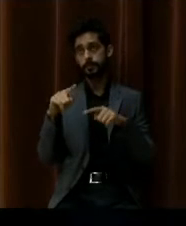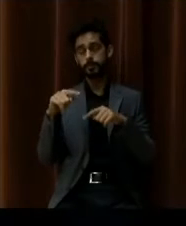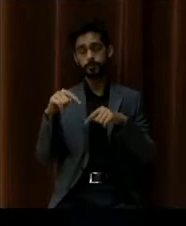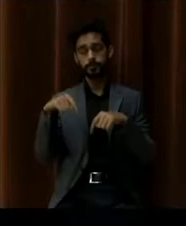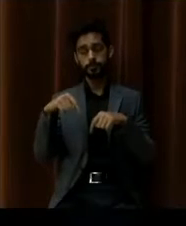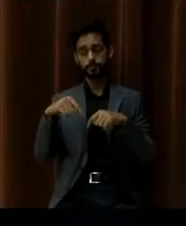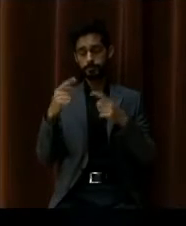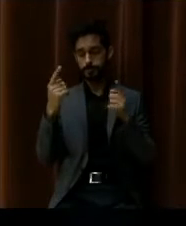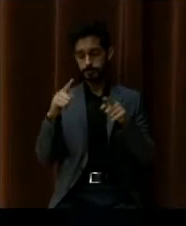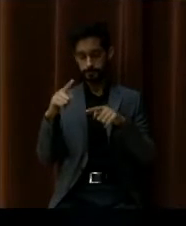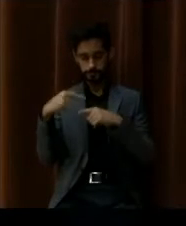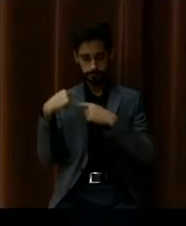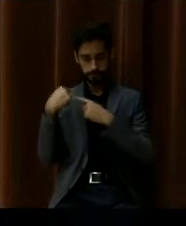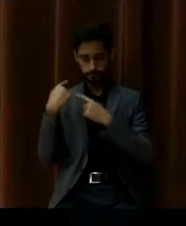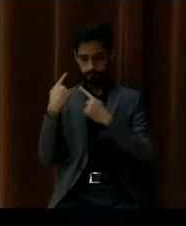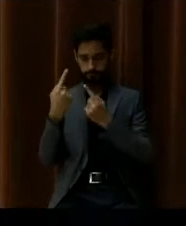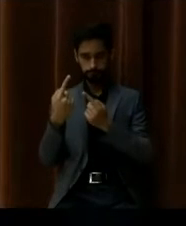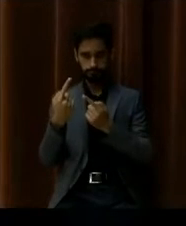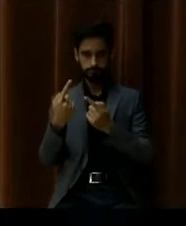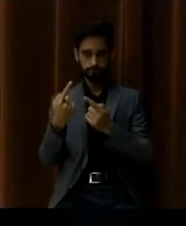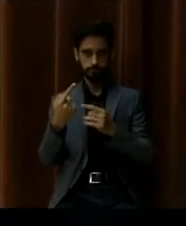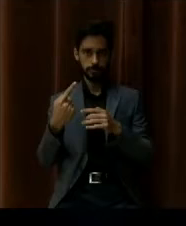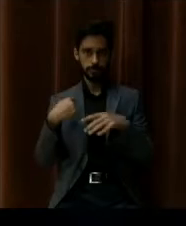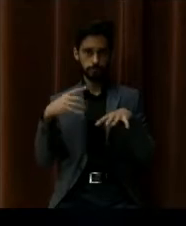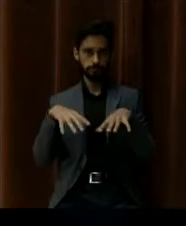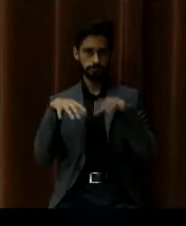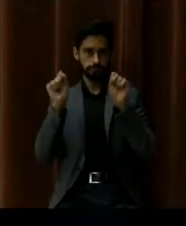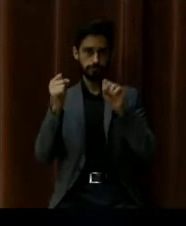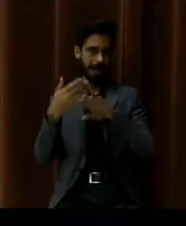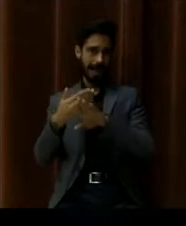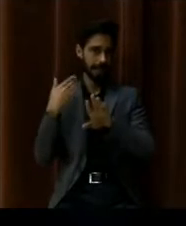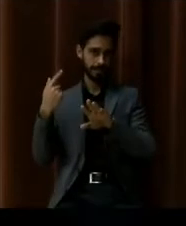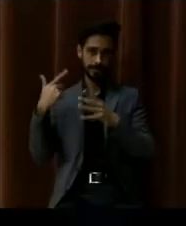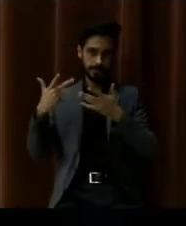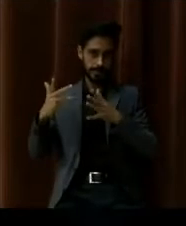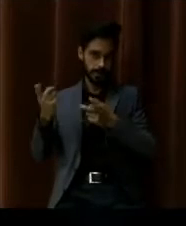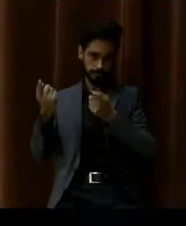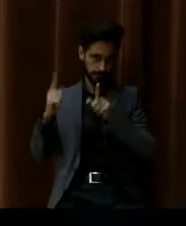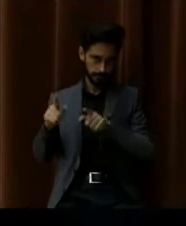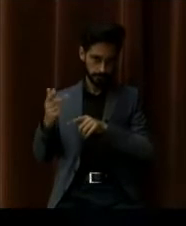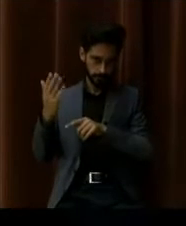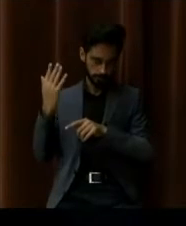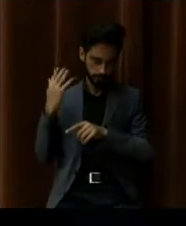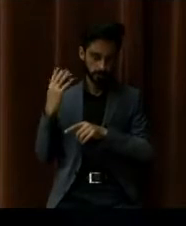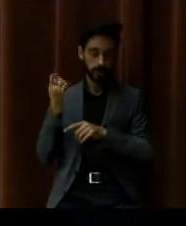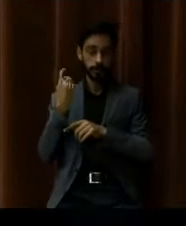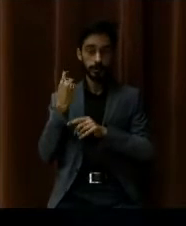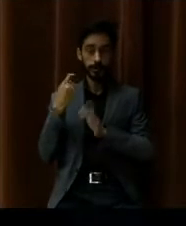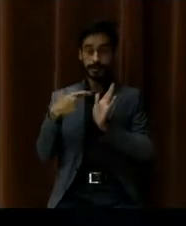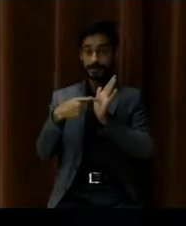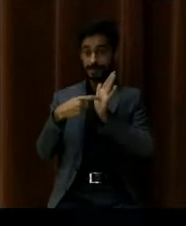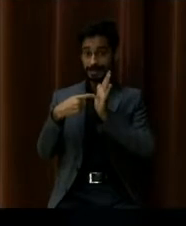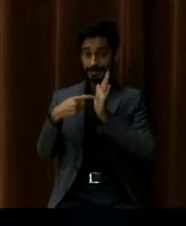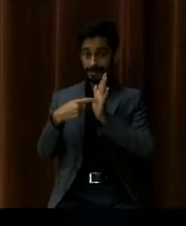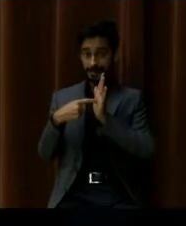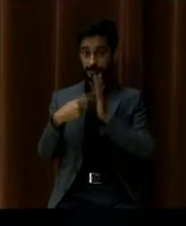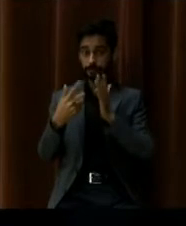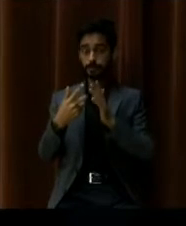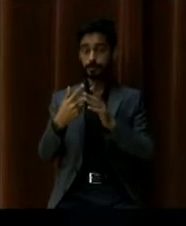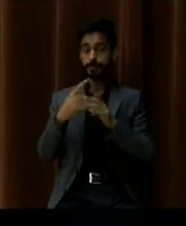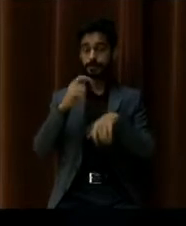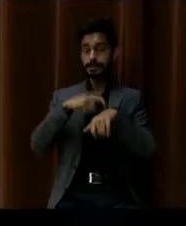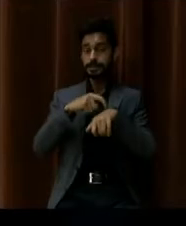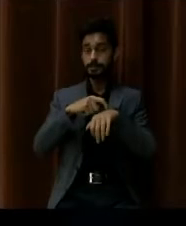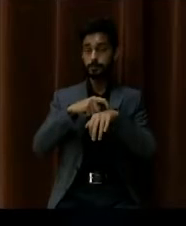antes que yo asumí la responsabilidad por el departamento requería ya por las horas de vuelo